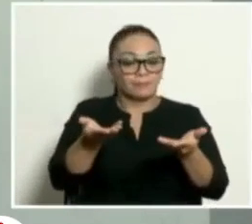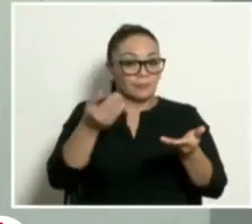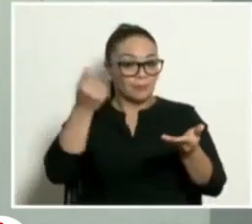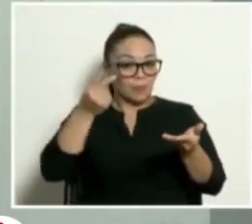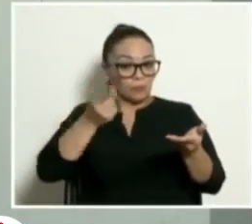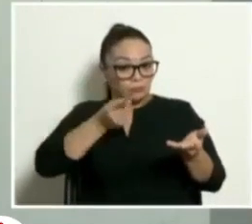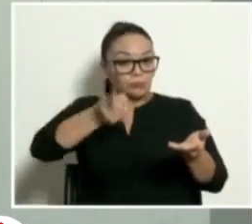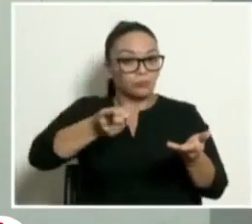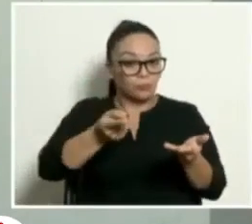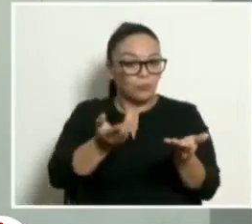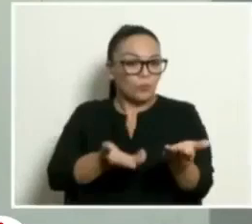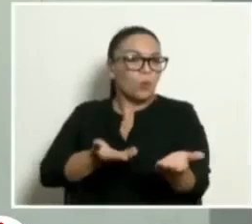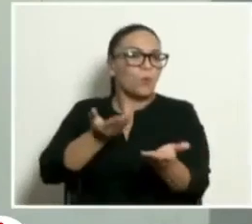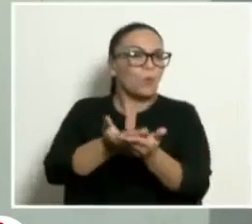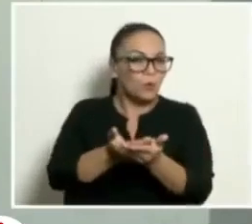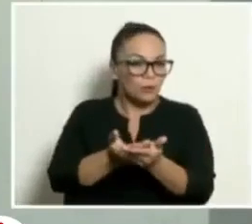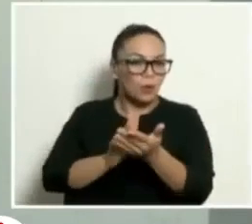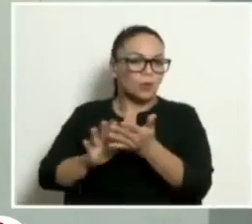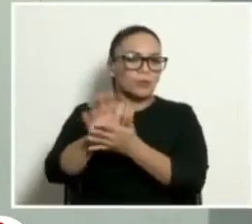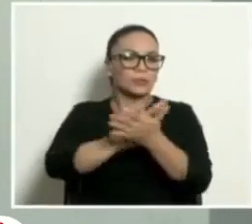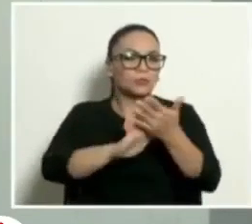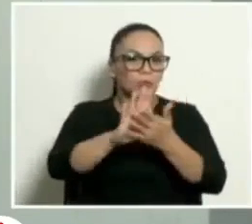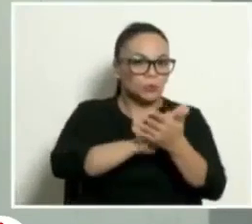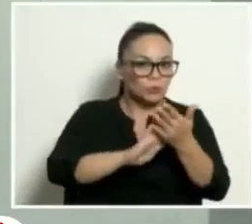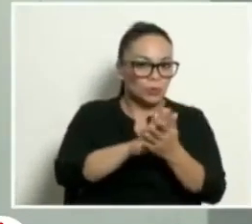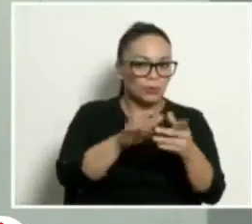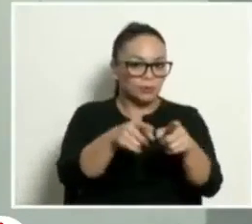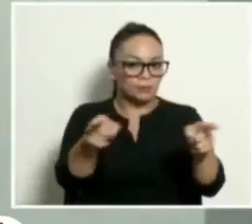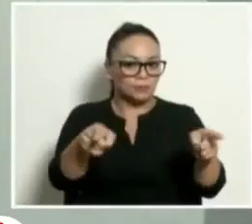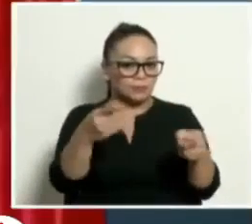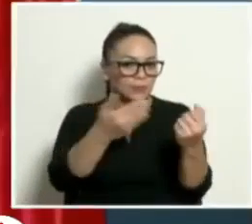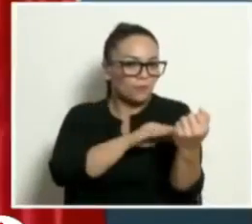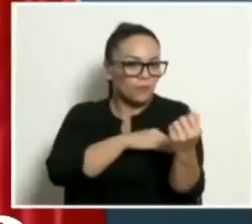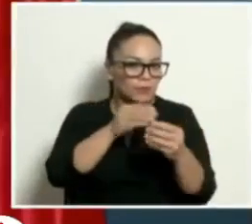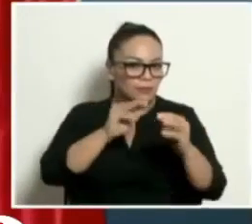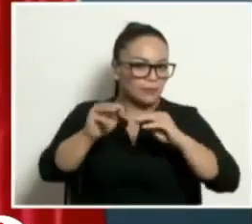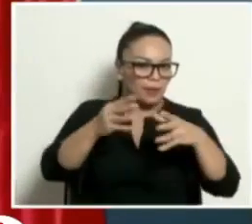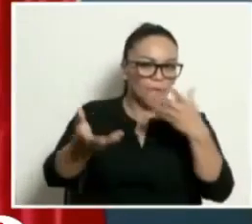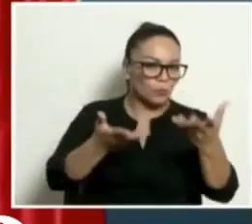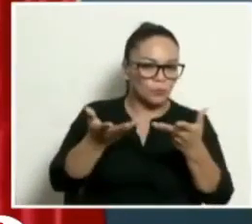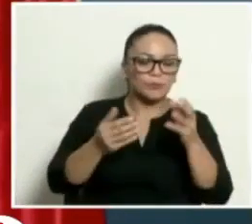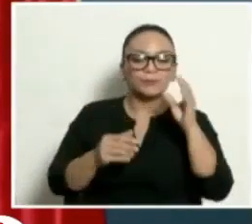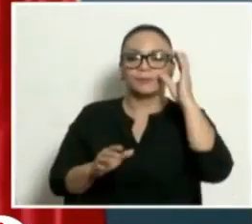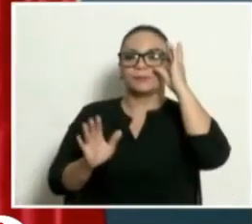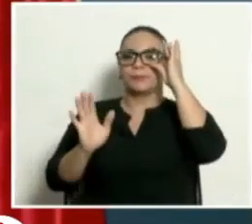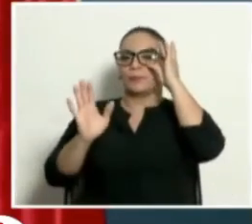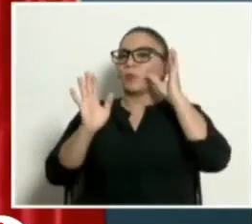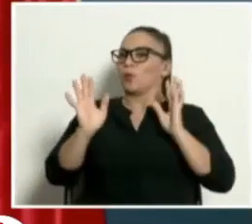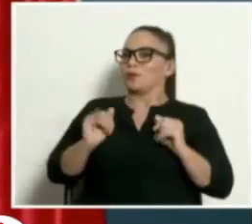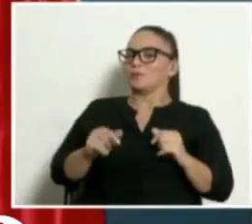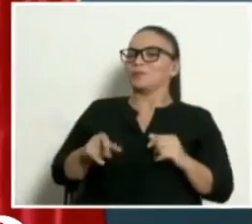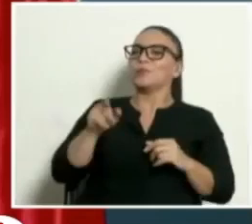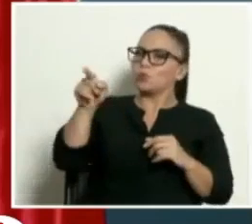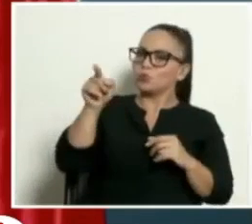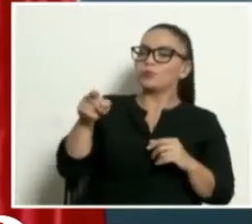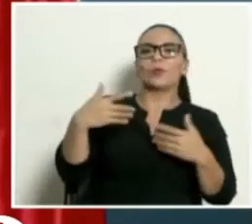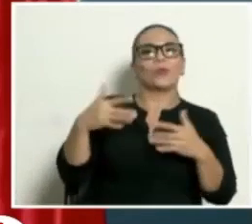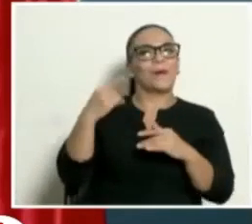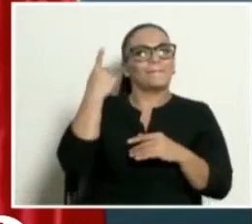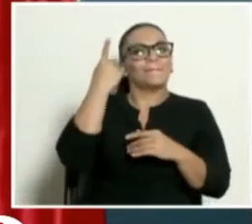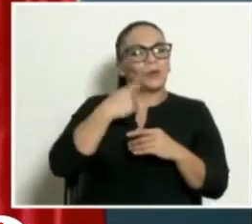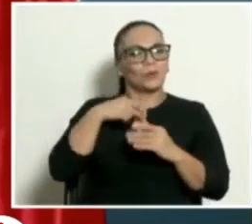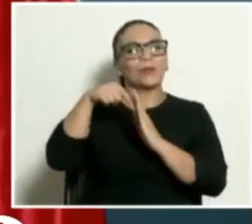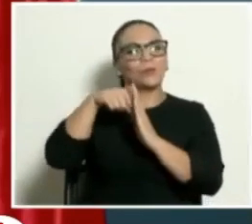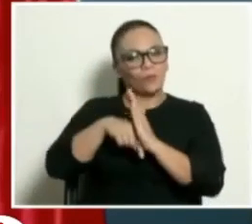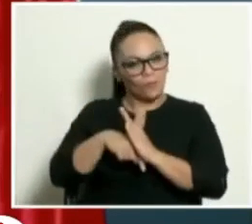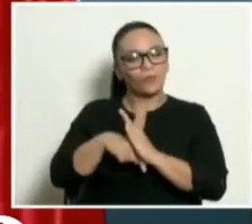propone o quien distorsiona estas fuerzas de mercado, señor presidente? Vea, usted está haciendo una pregunta muy profunda, don Richard, se lo